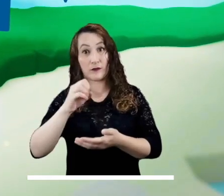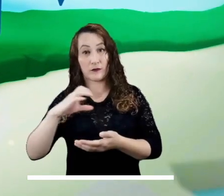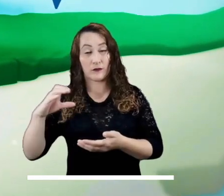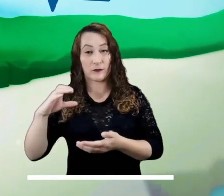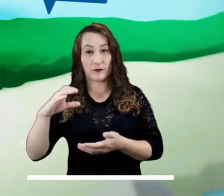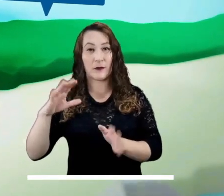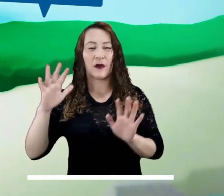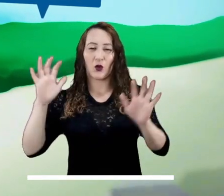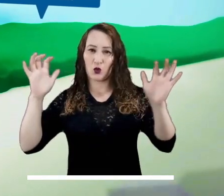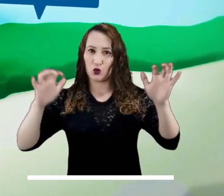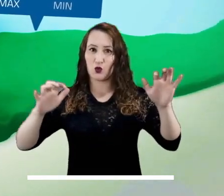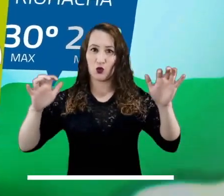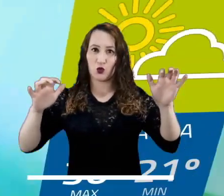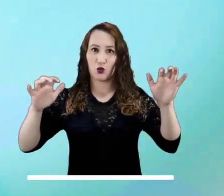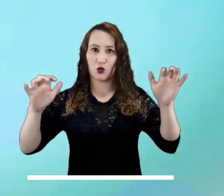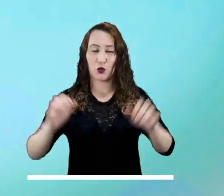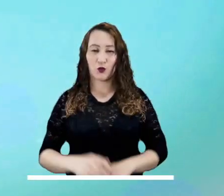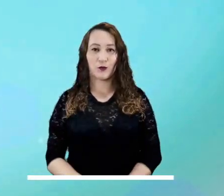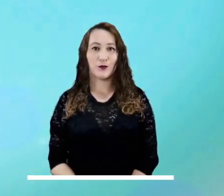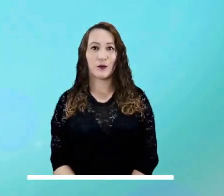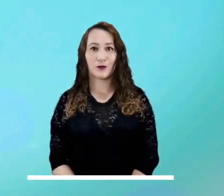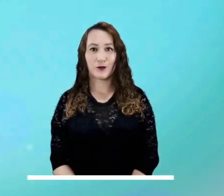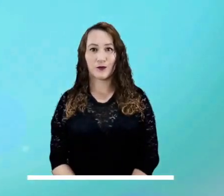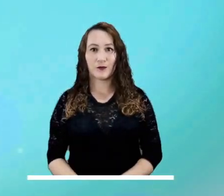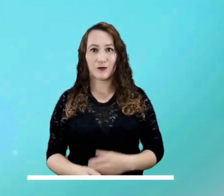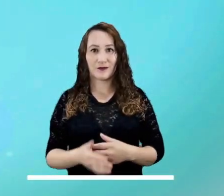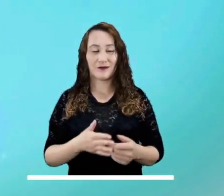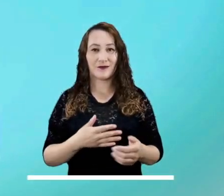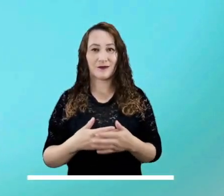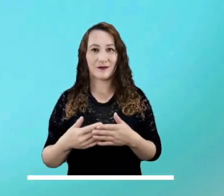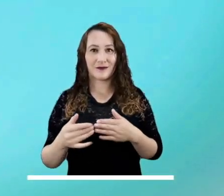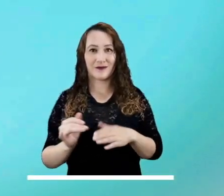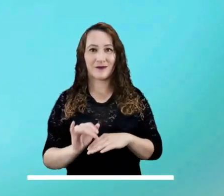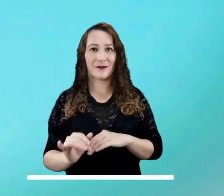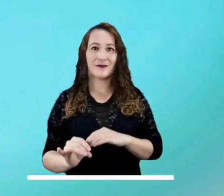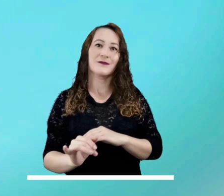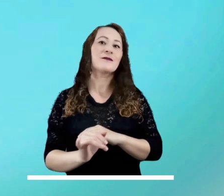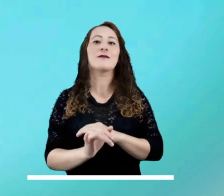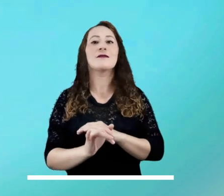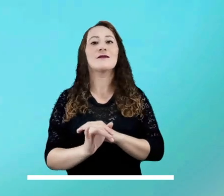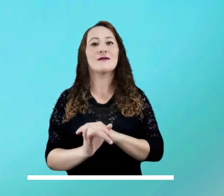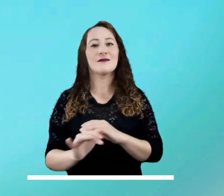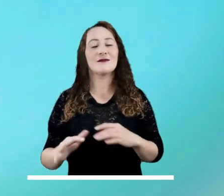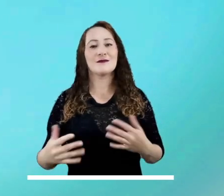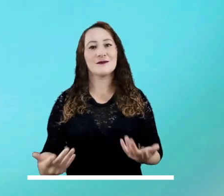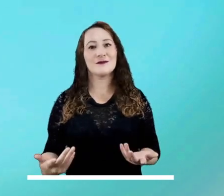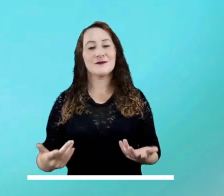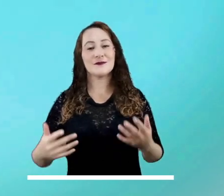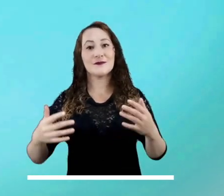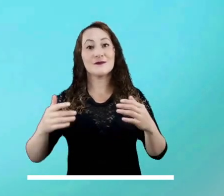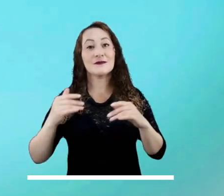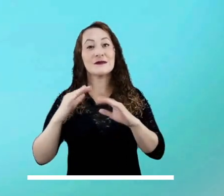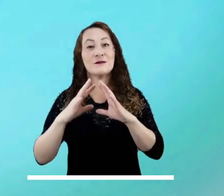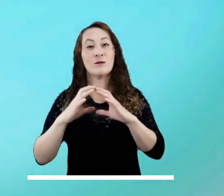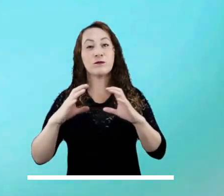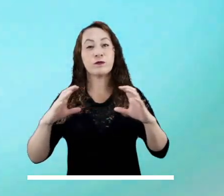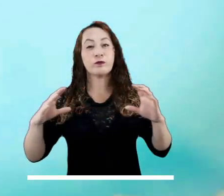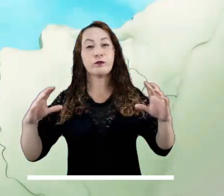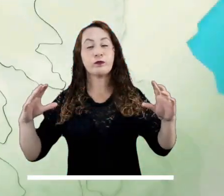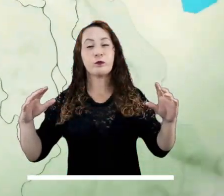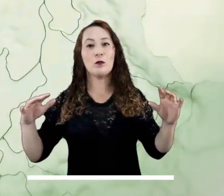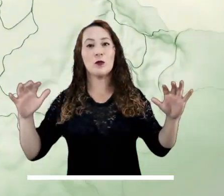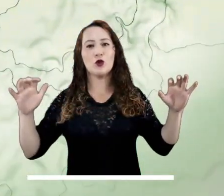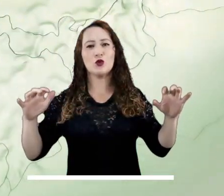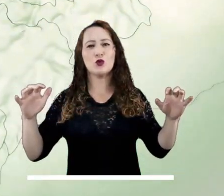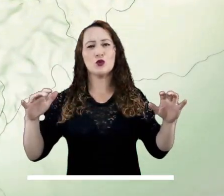marítima central y occidental, se esperan algunas lluvias. Por su parte, en el archipiélago se espera un cielo nublado con lluvias de